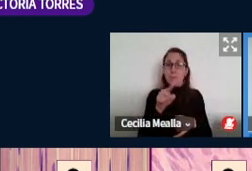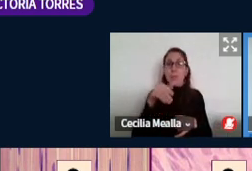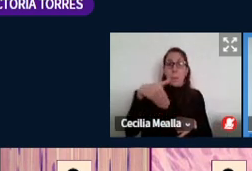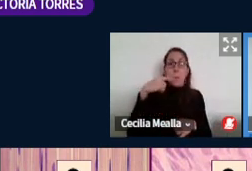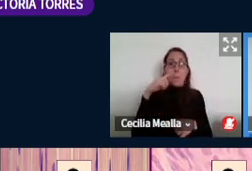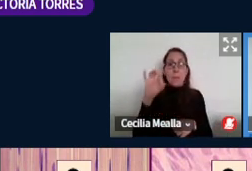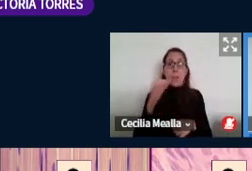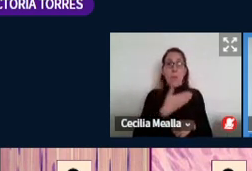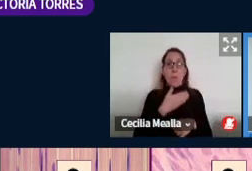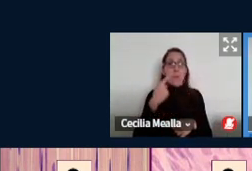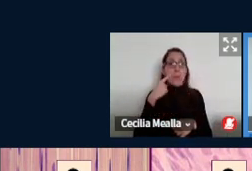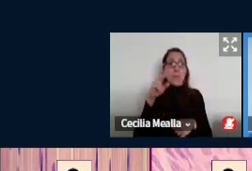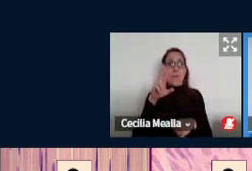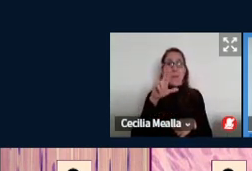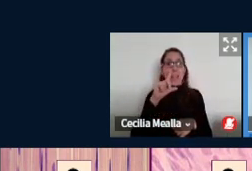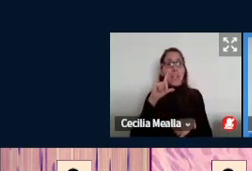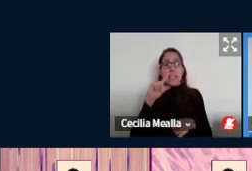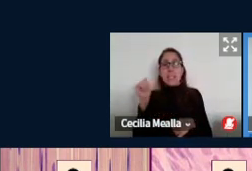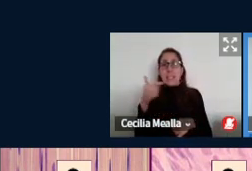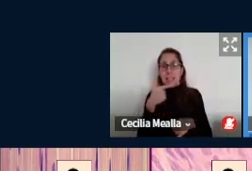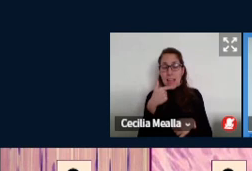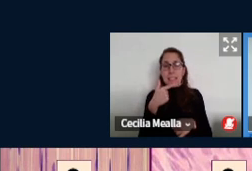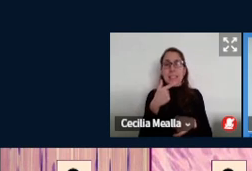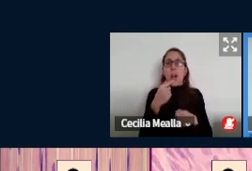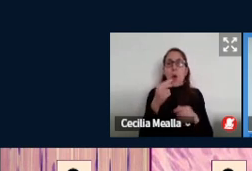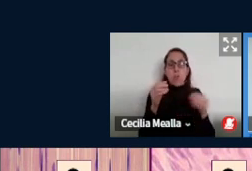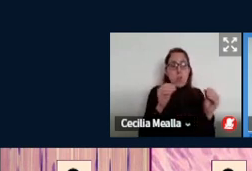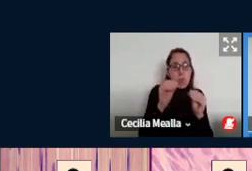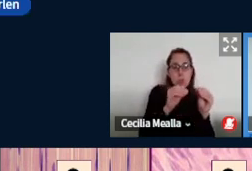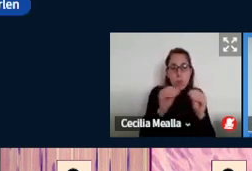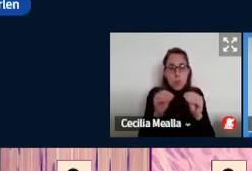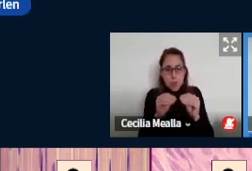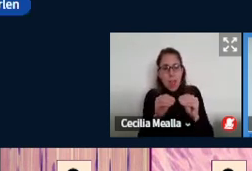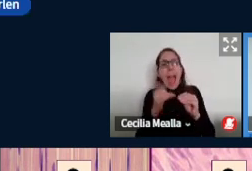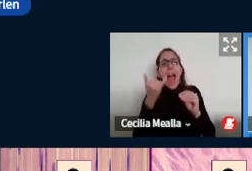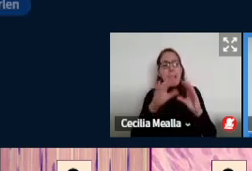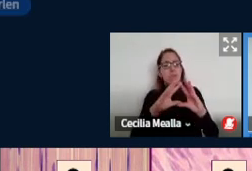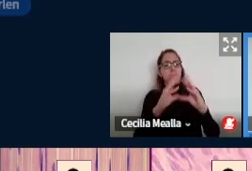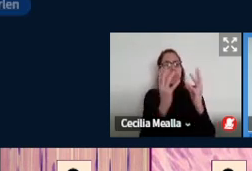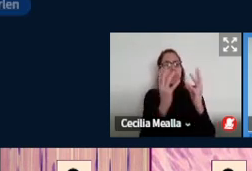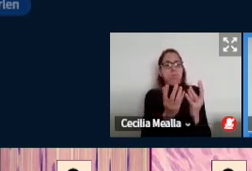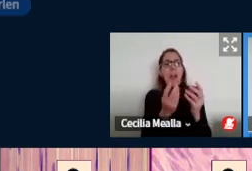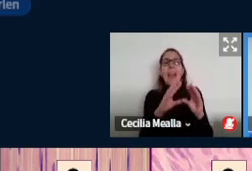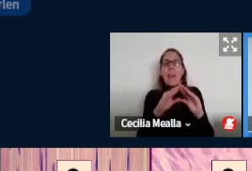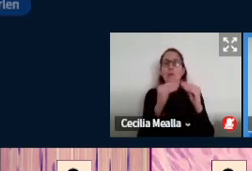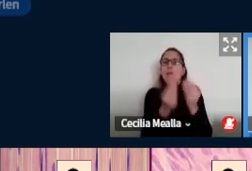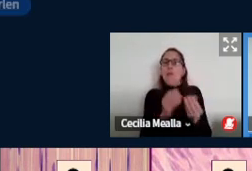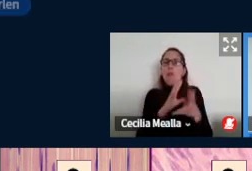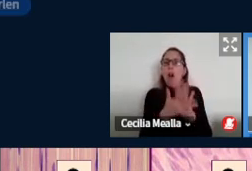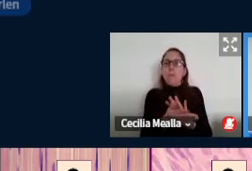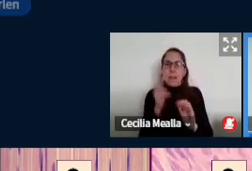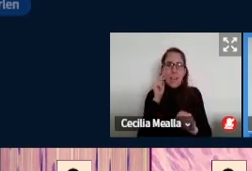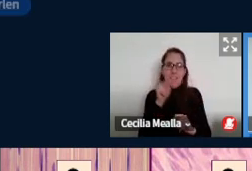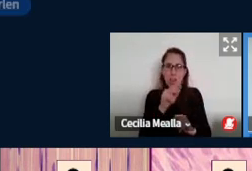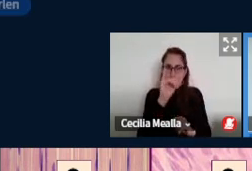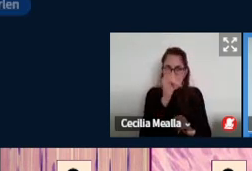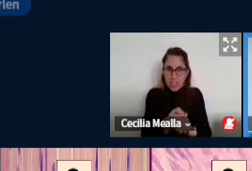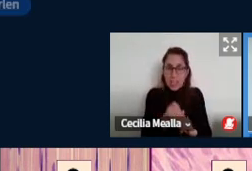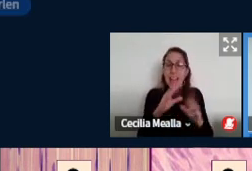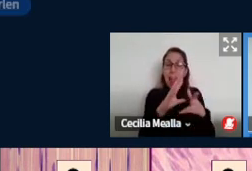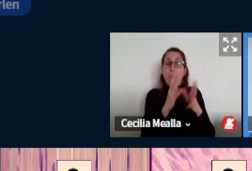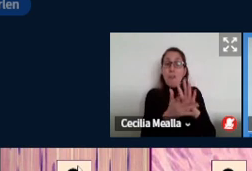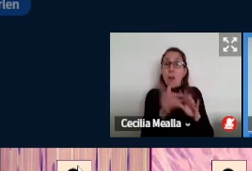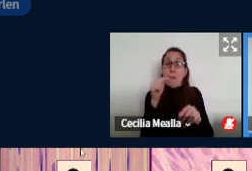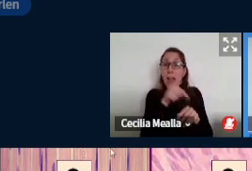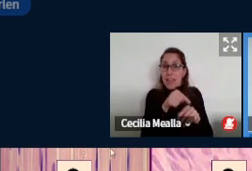Esas miofibrillas forman una estructura que se ve, sí, al microscopio como estas, y tienen un